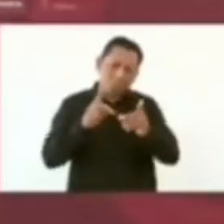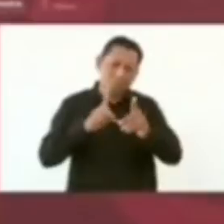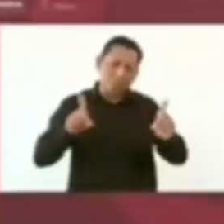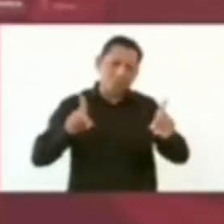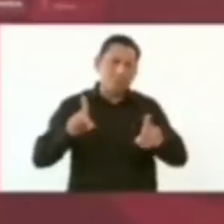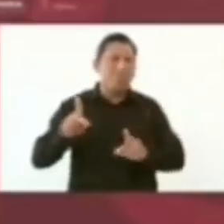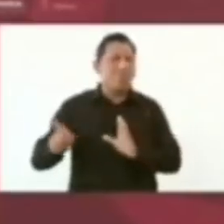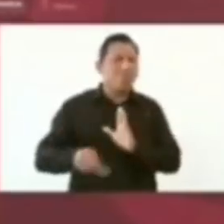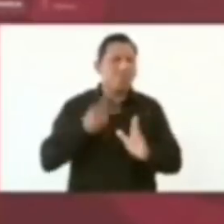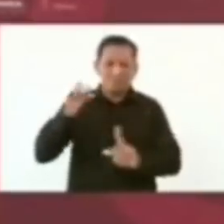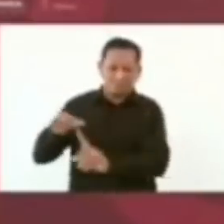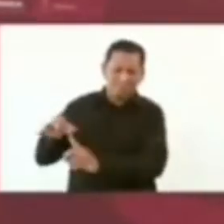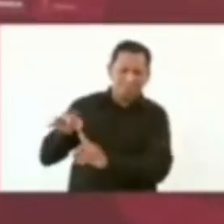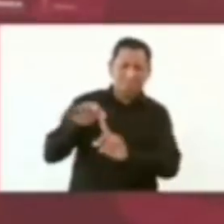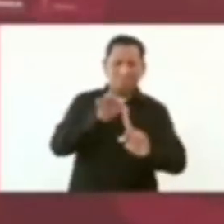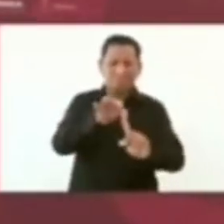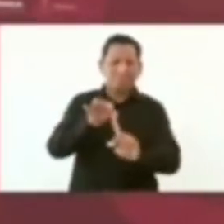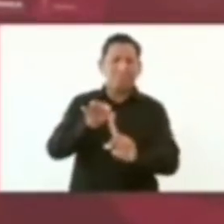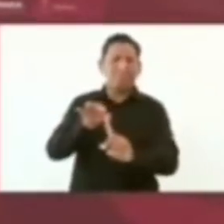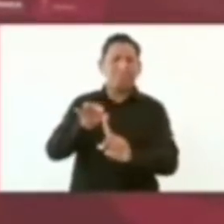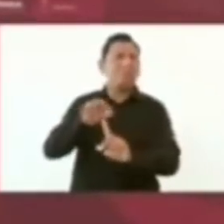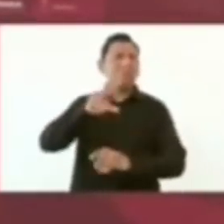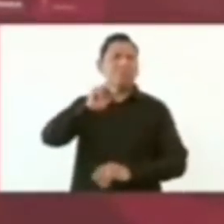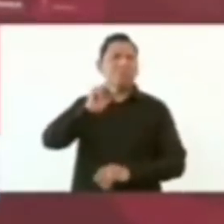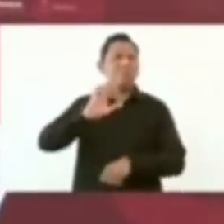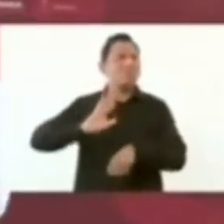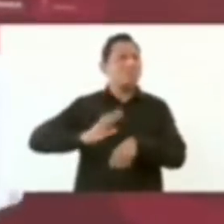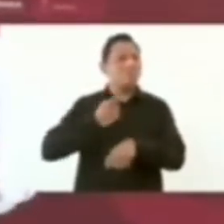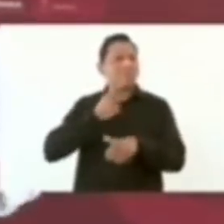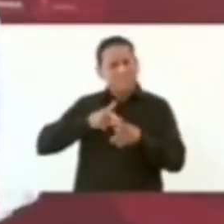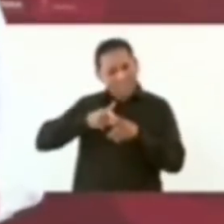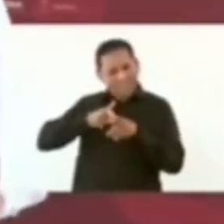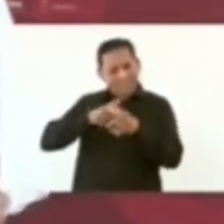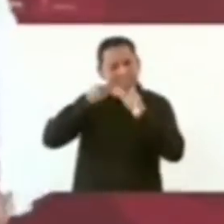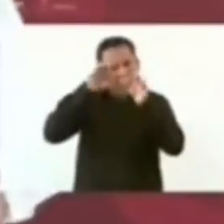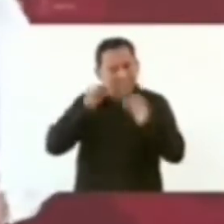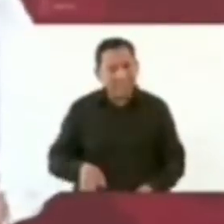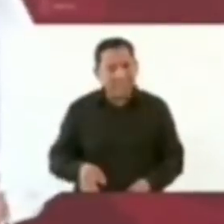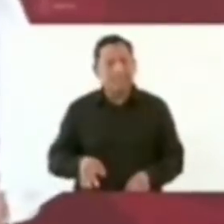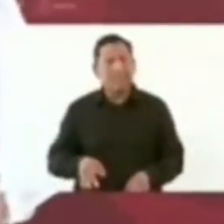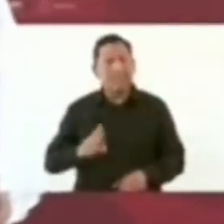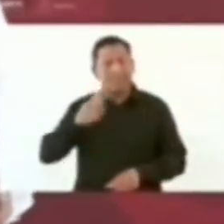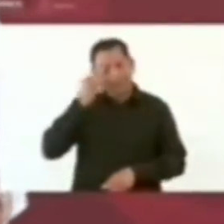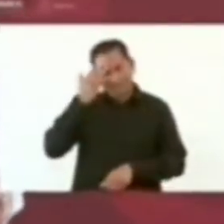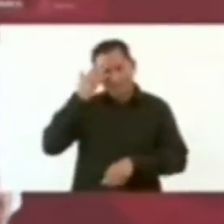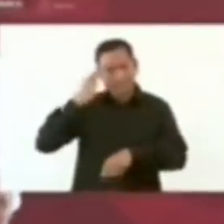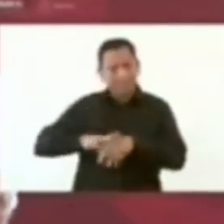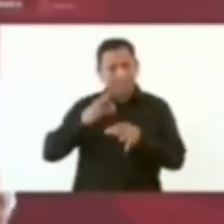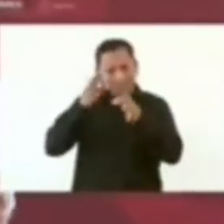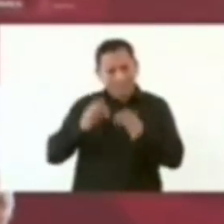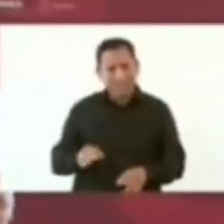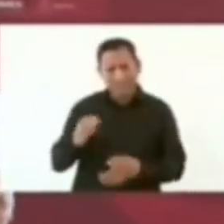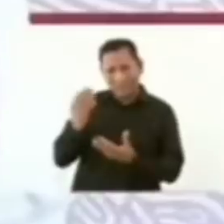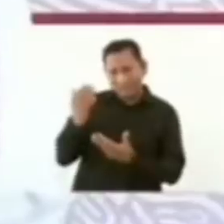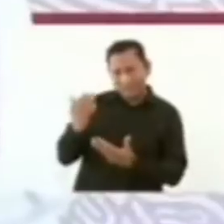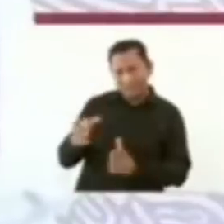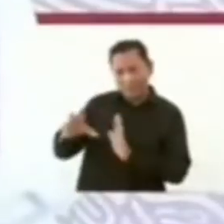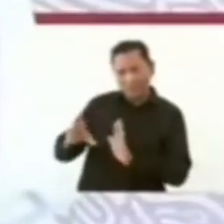reelección, porque tenemos que seguir el ejemplo del apóstol de la